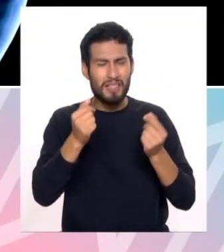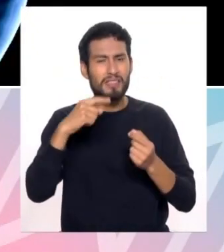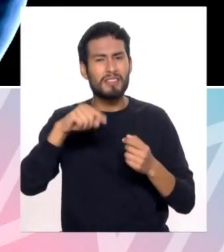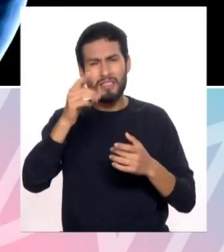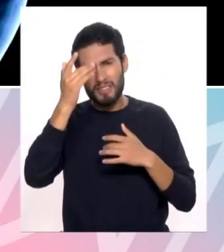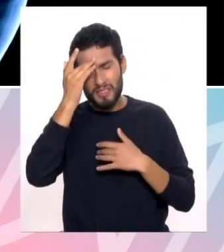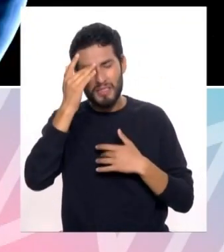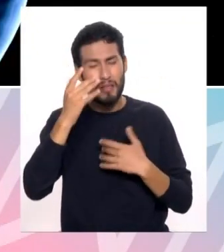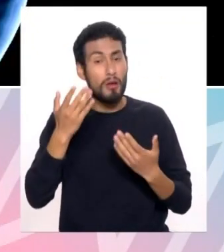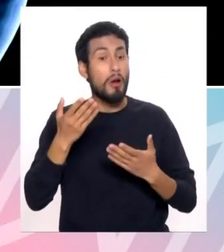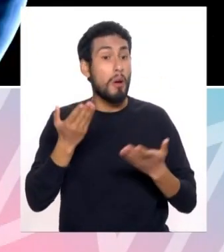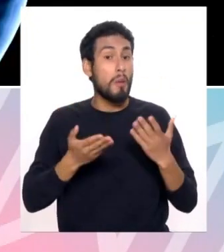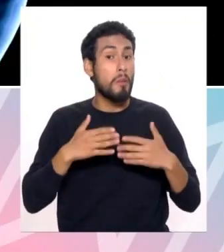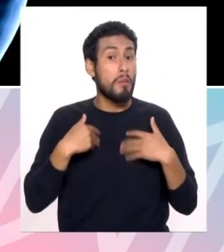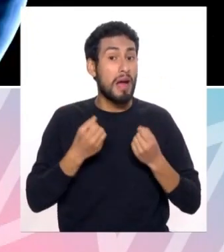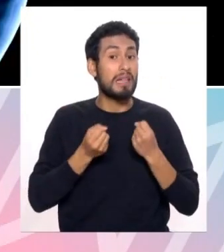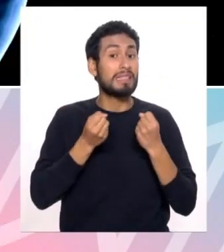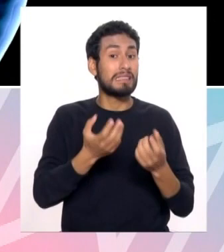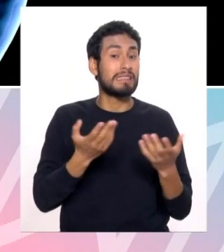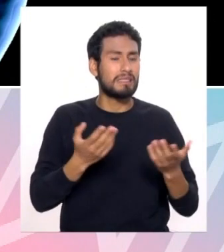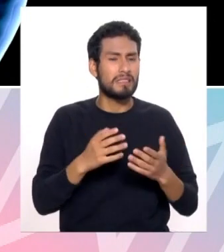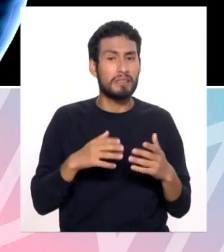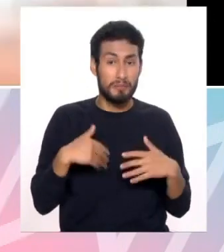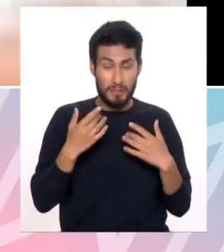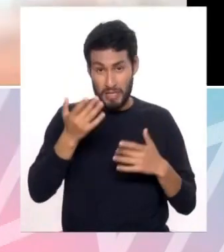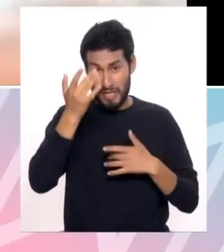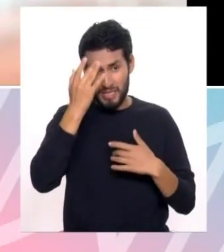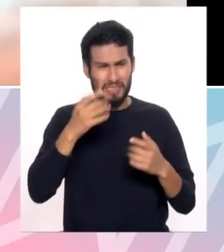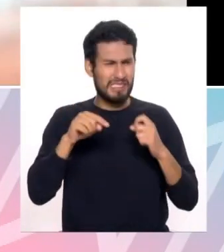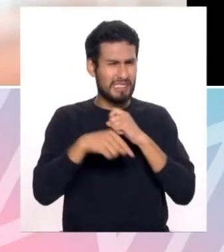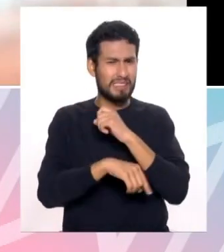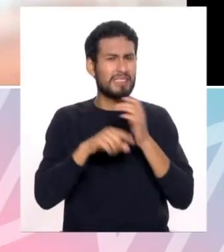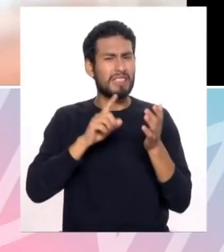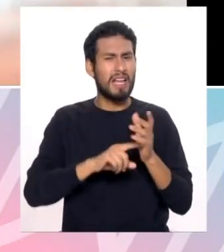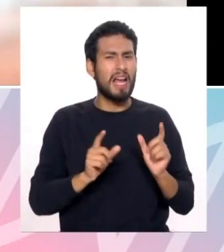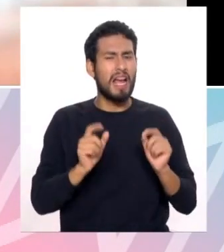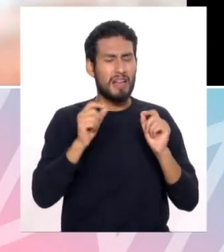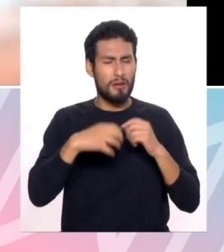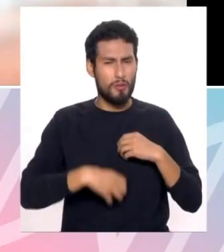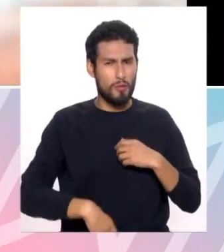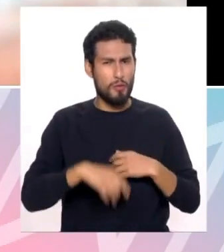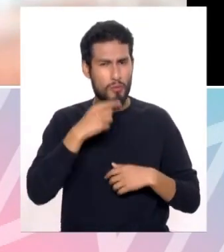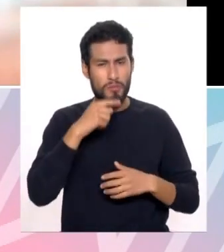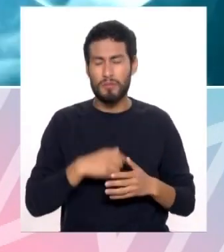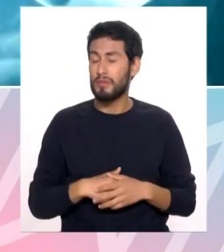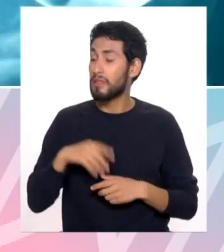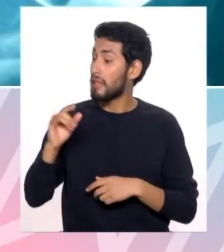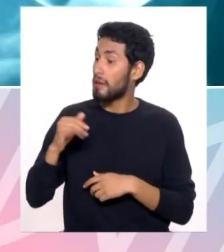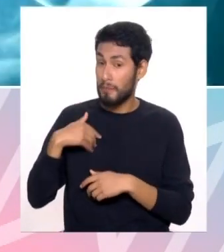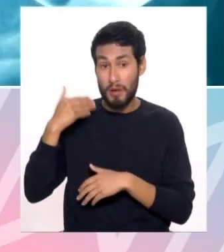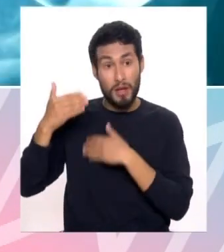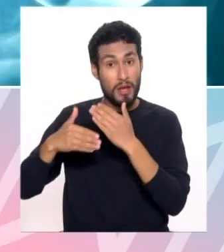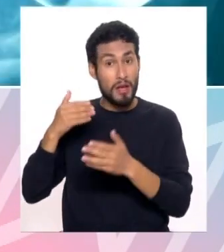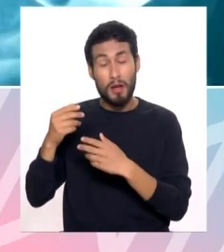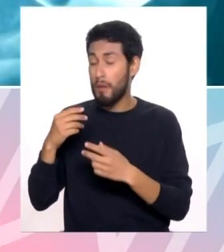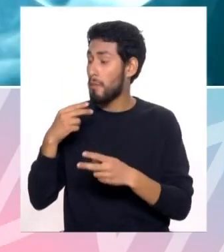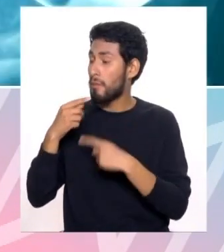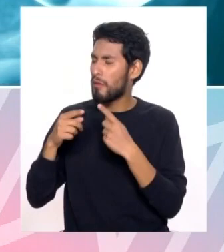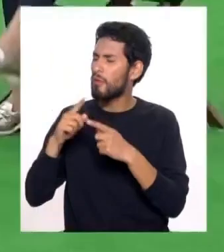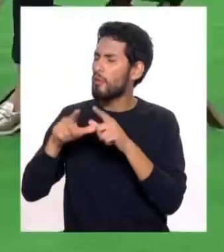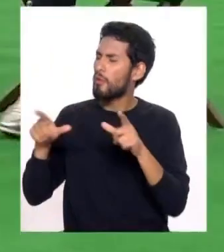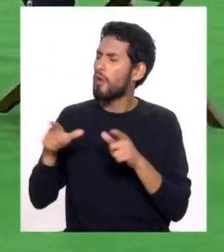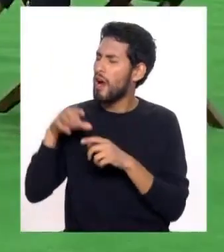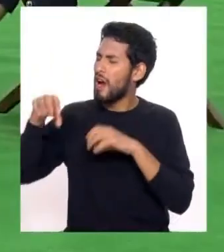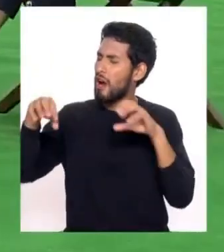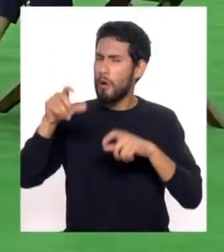que pueden incidir justamente en una enfermedad tan grave como es el cáncer de cuello uterino. Y más adelante vamos a hablar sobre estos centros para